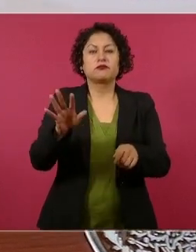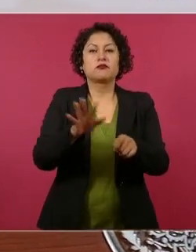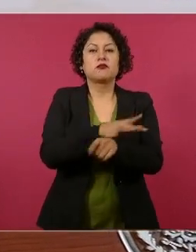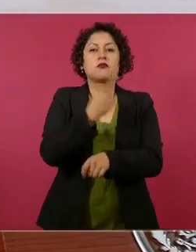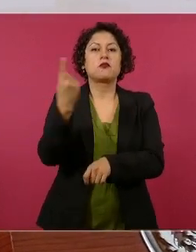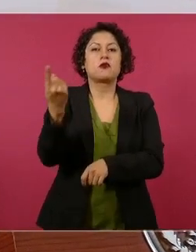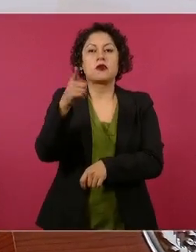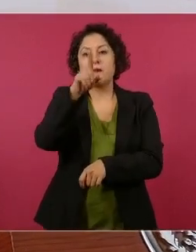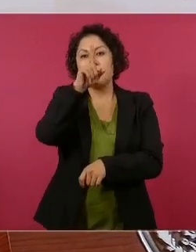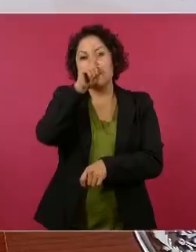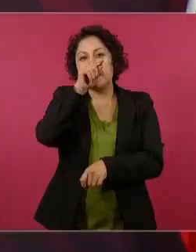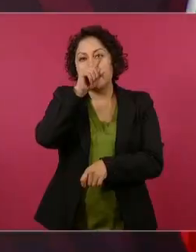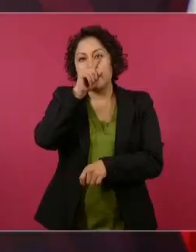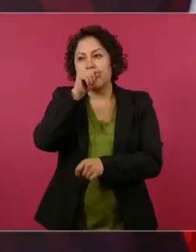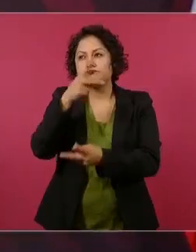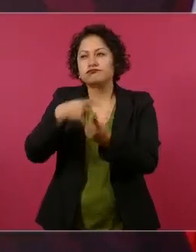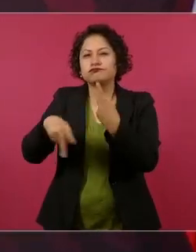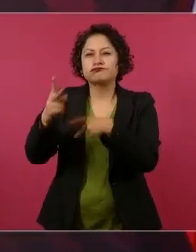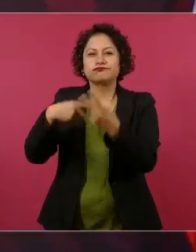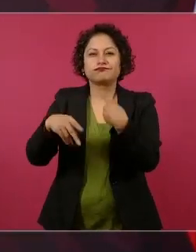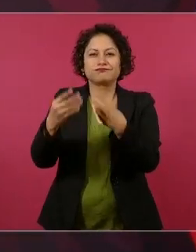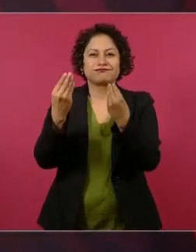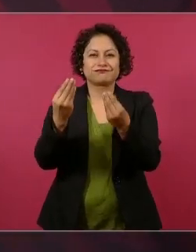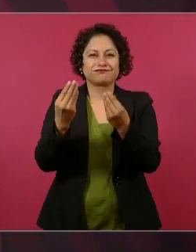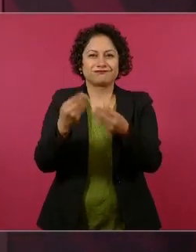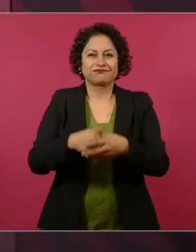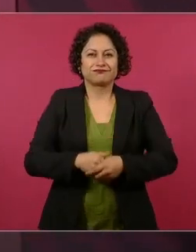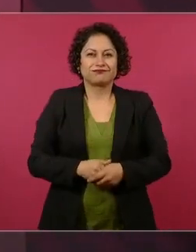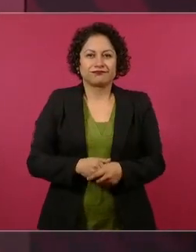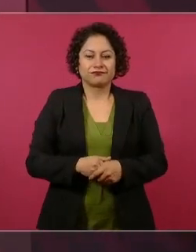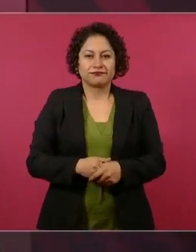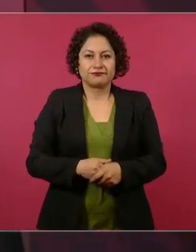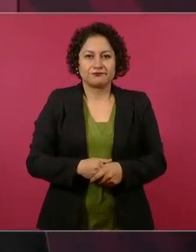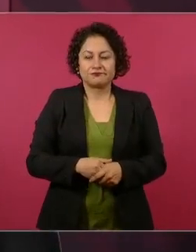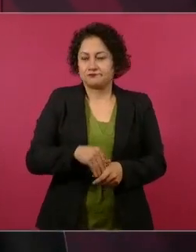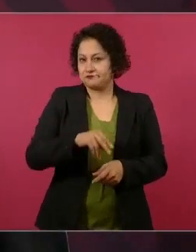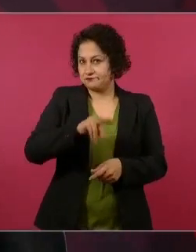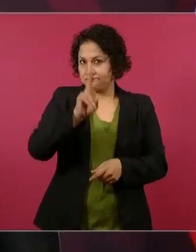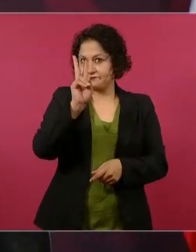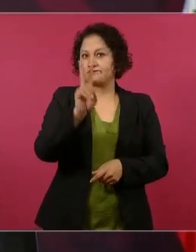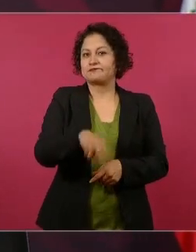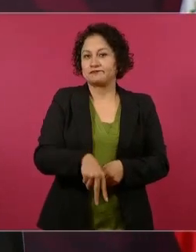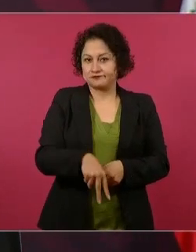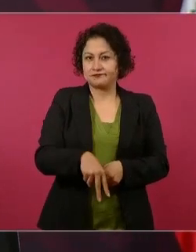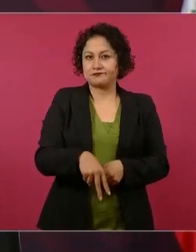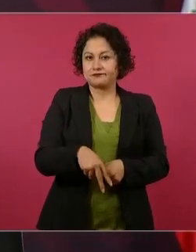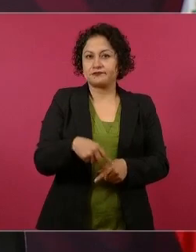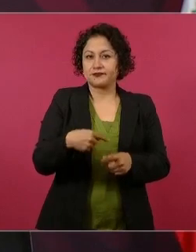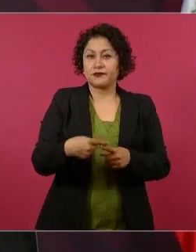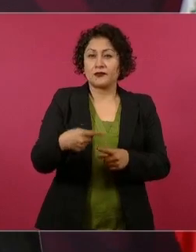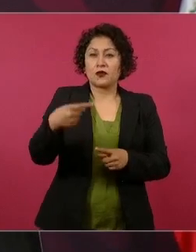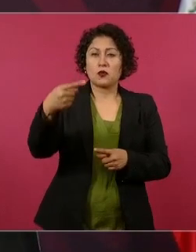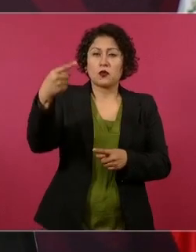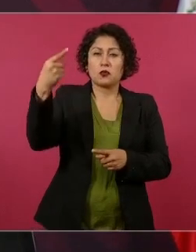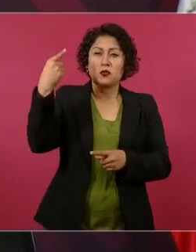llegan. Ya tenía mucho tiempo que no llegaban, que no había